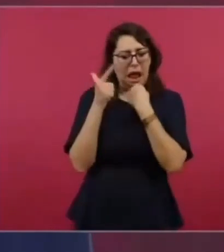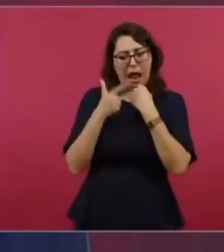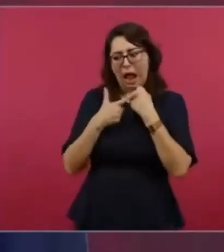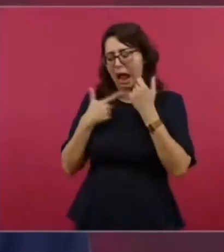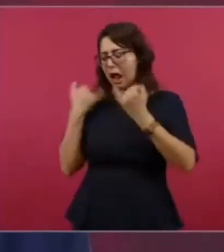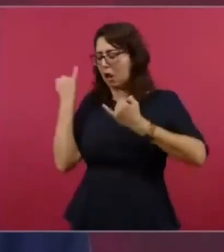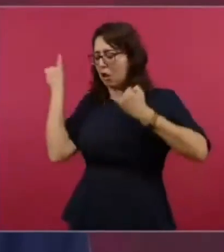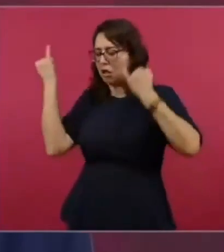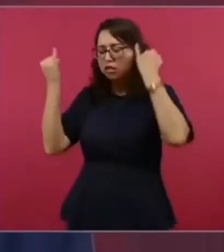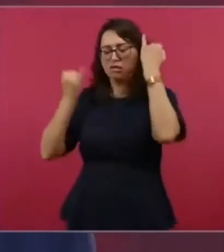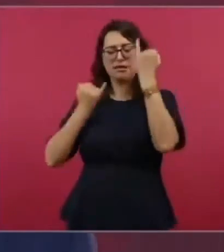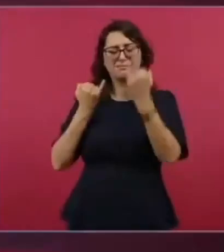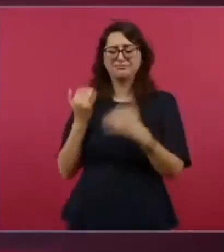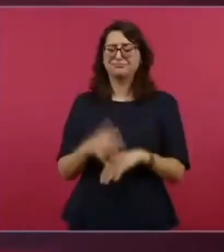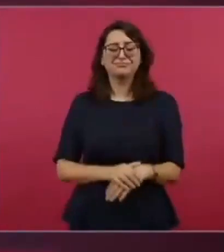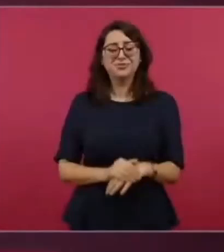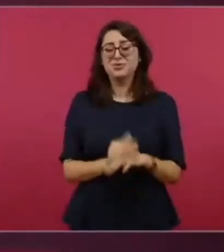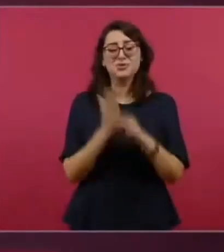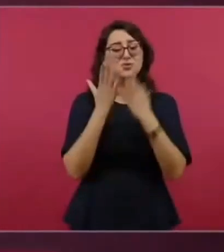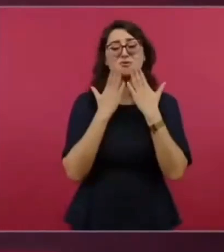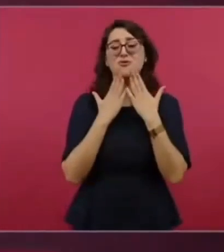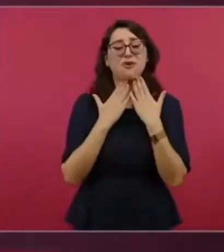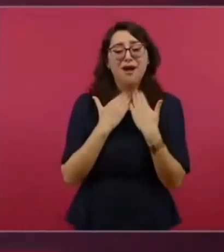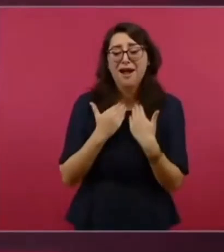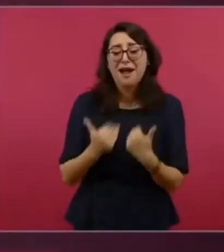respetuosos de los derechos de los demás,